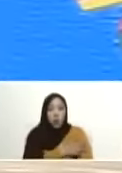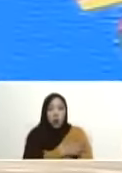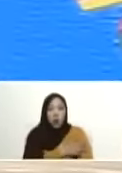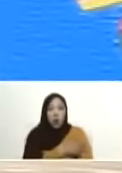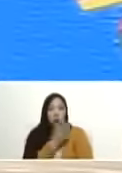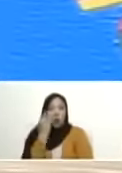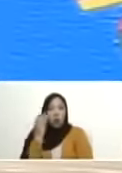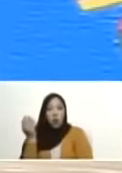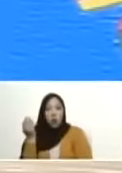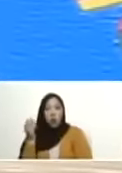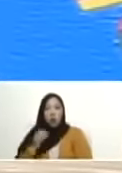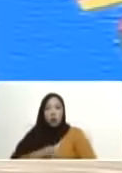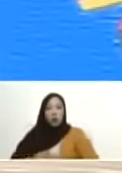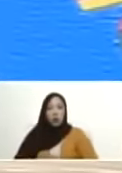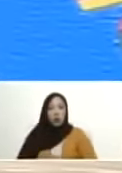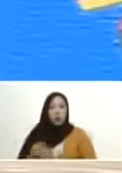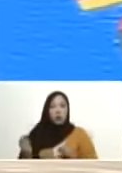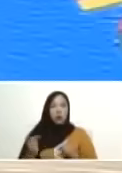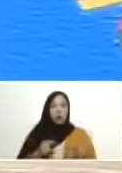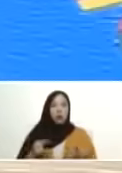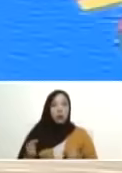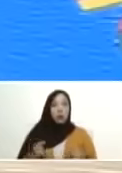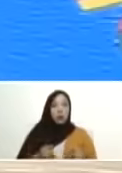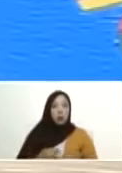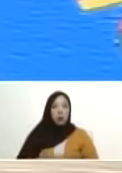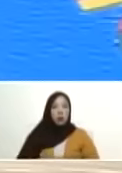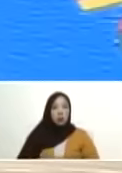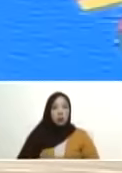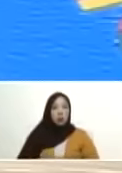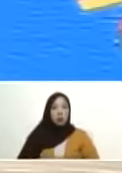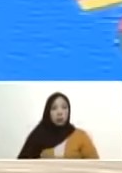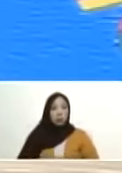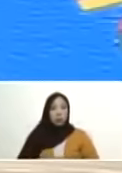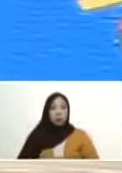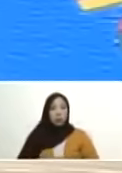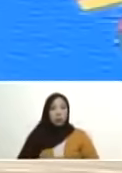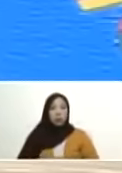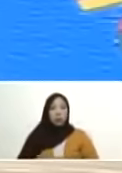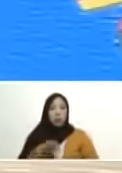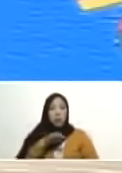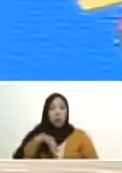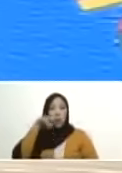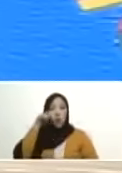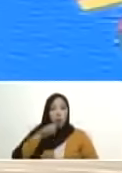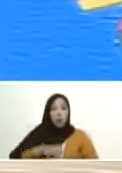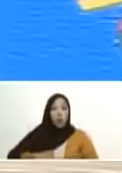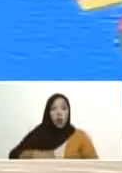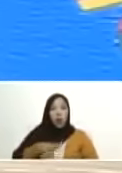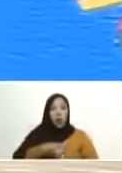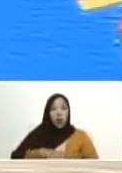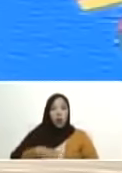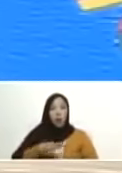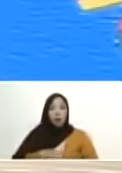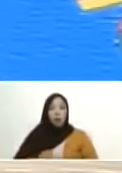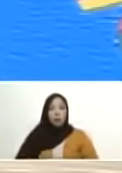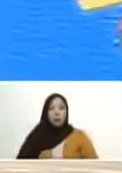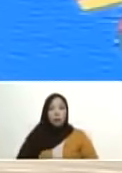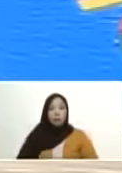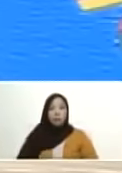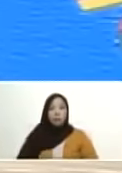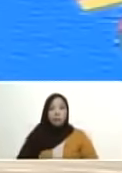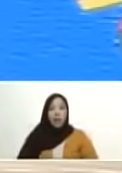¿no? En los diálogos de paz con la PUP no se nos puede olvidar ni se les puede olvidar a